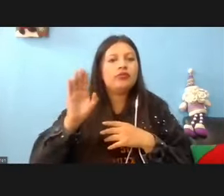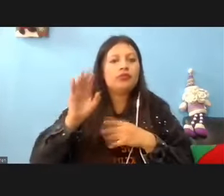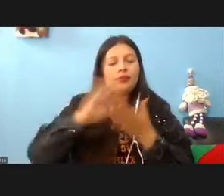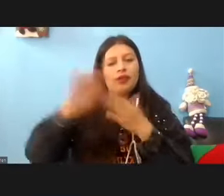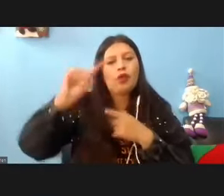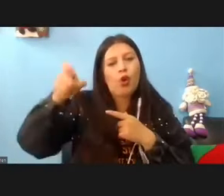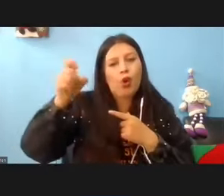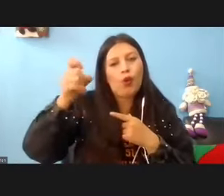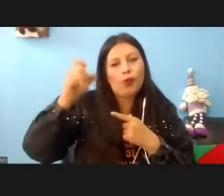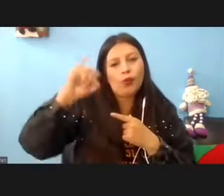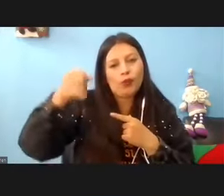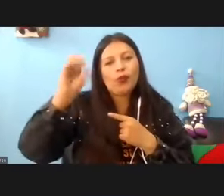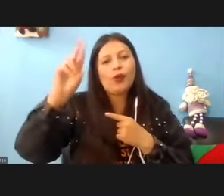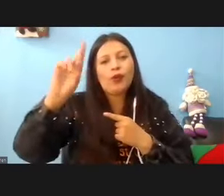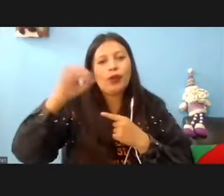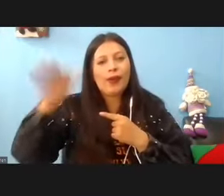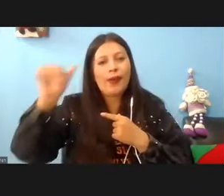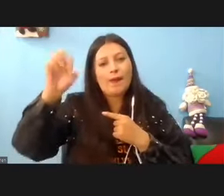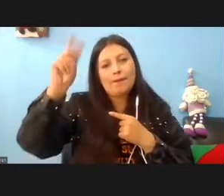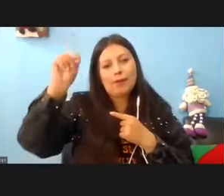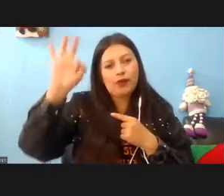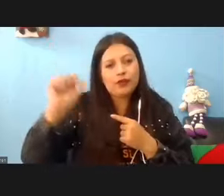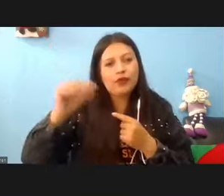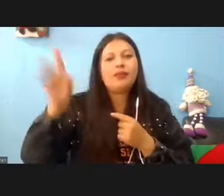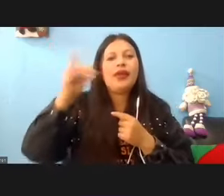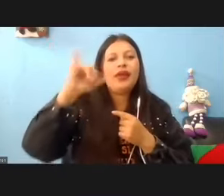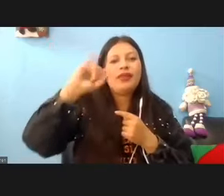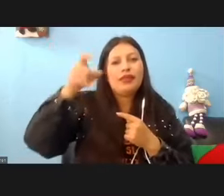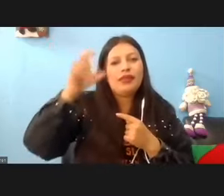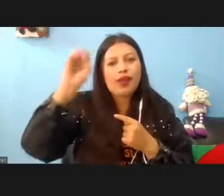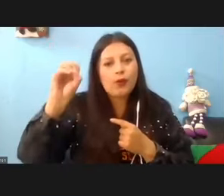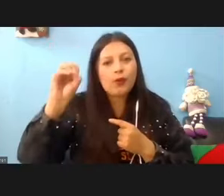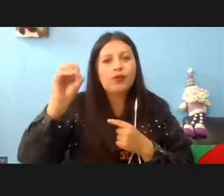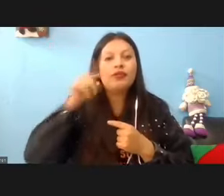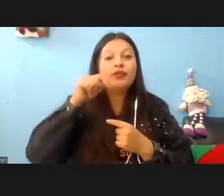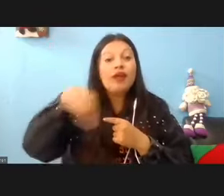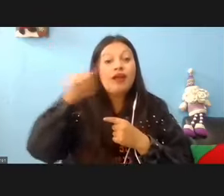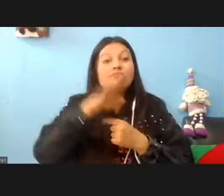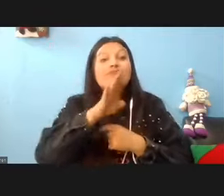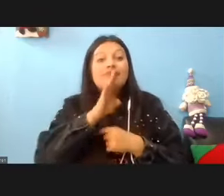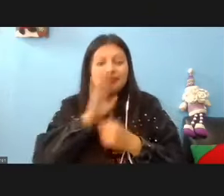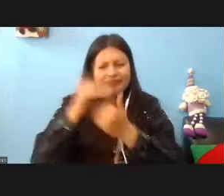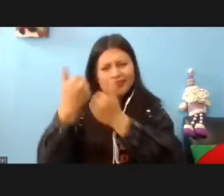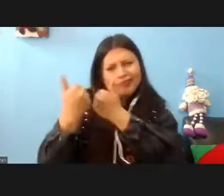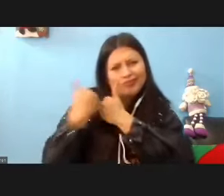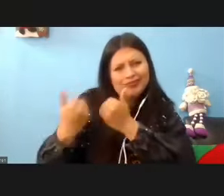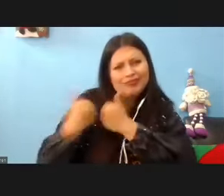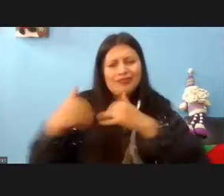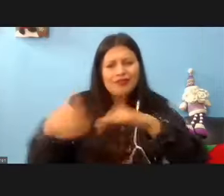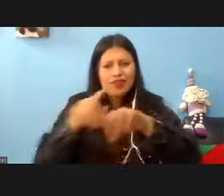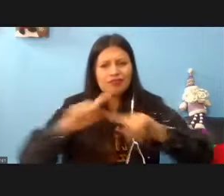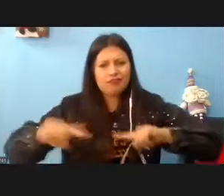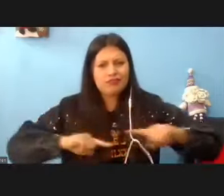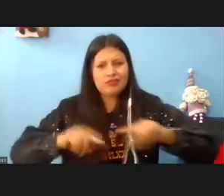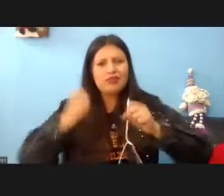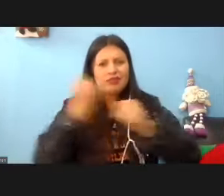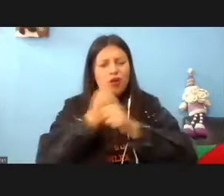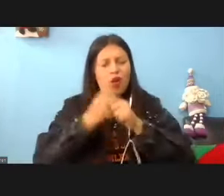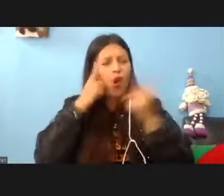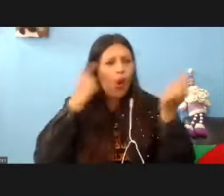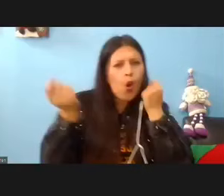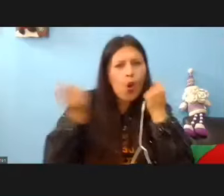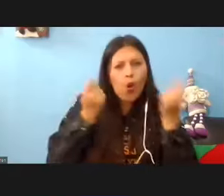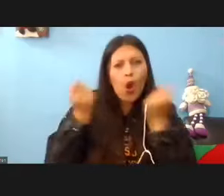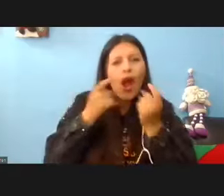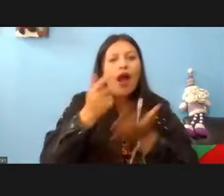Jorge Aponte, Diego, Wilson Acosta, quienes estuvieron moderando los escenarios de trabajo, y también a quienes acompañaron